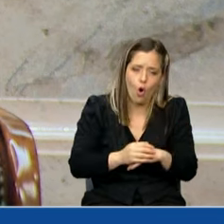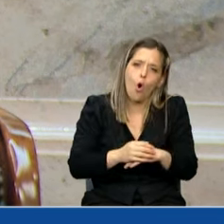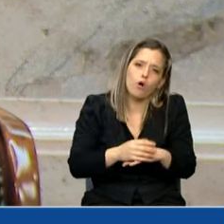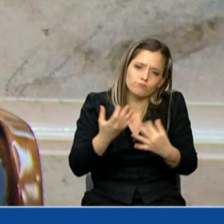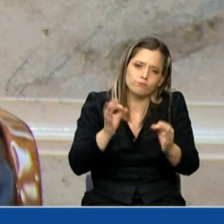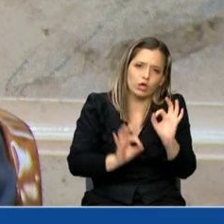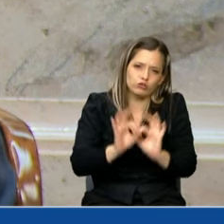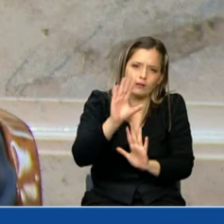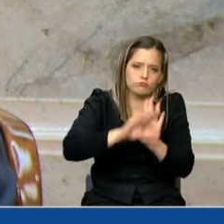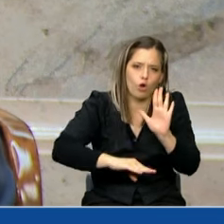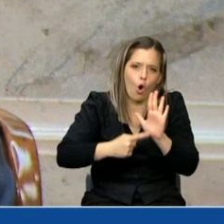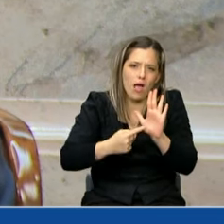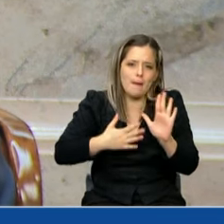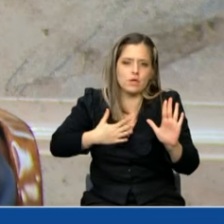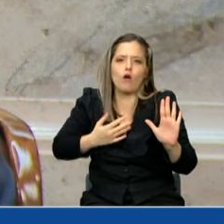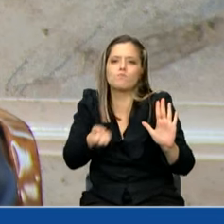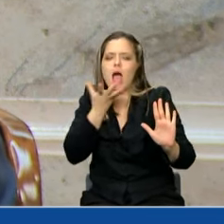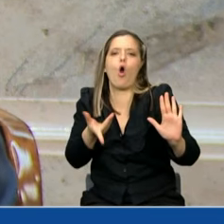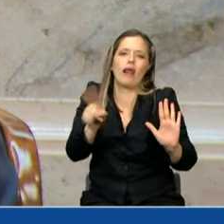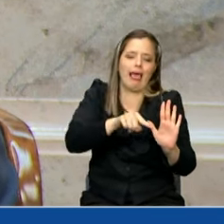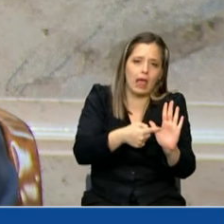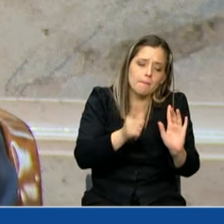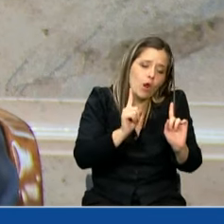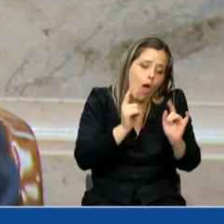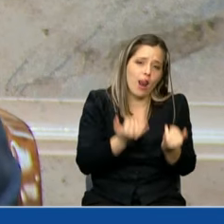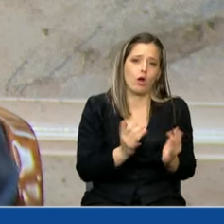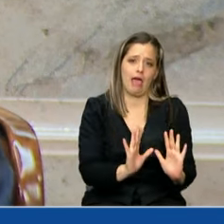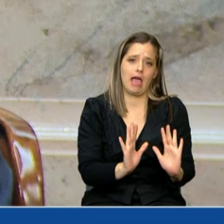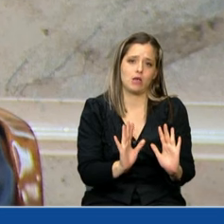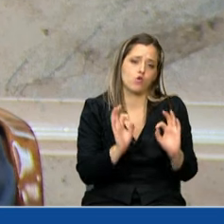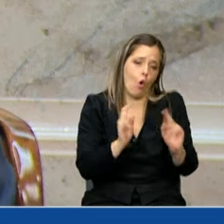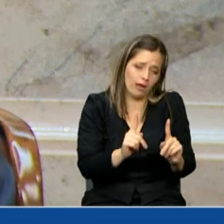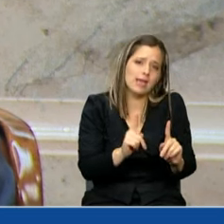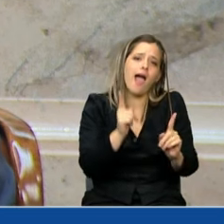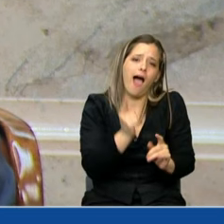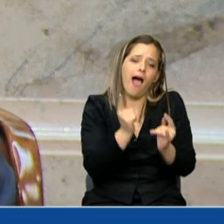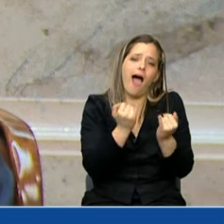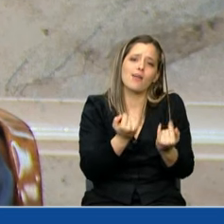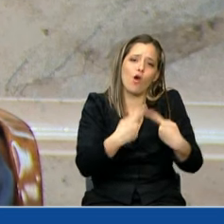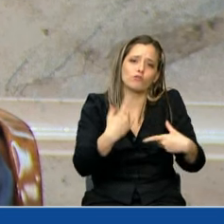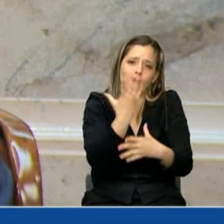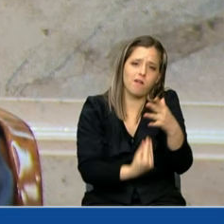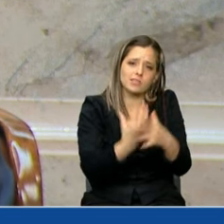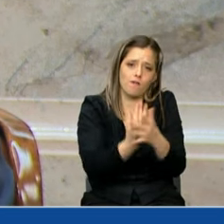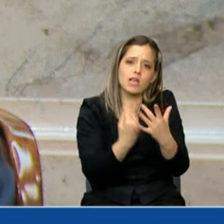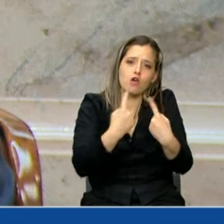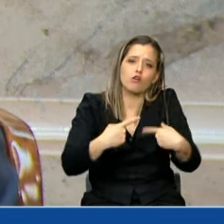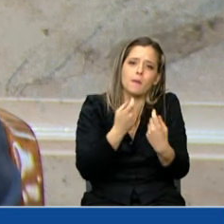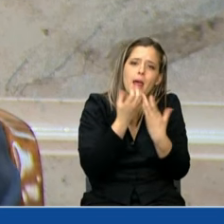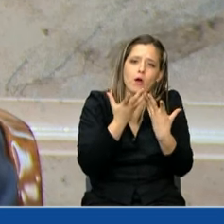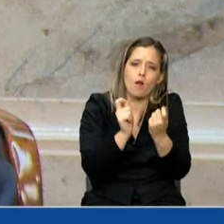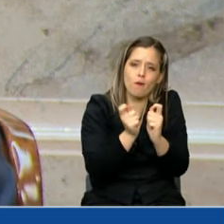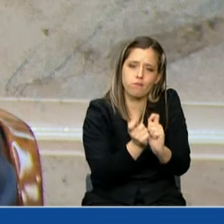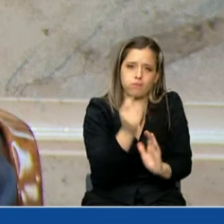estamos tratando este Bueno yo creo que con todos los hierros que tiene con todas las cosas que tiene para mejorar creo